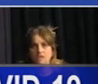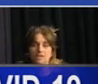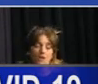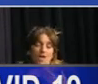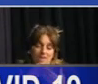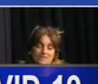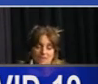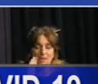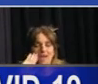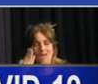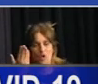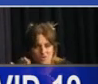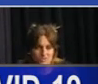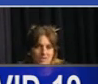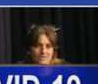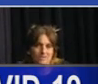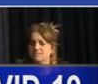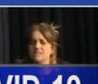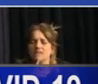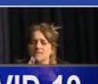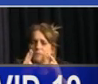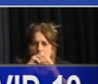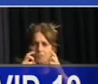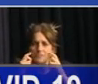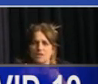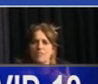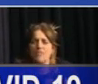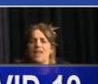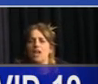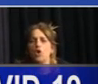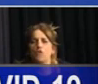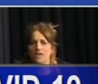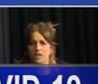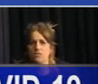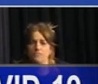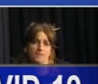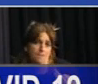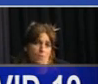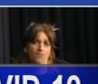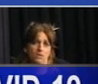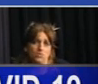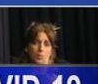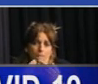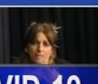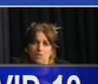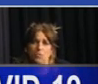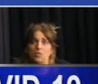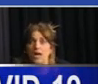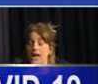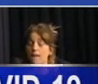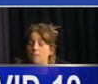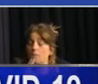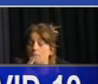agradecerles reconocerle estimular los que lo sigan para facultar al gobierno y me viene bien tu pregunta se va a facultar al gobierno a multar